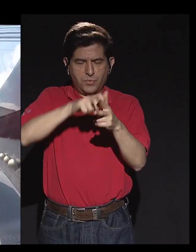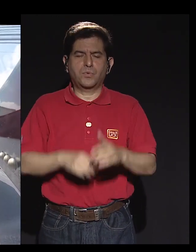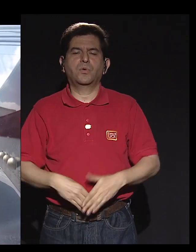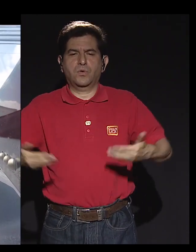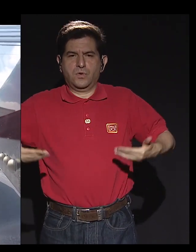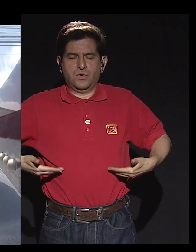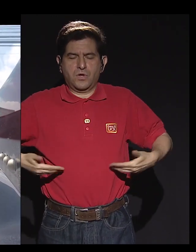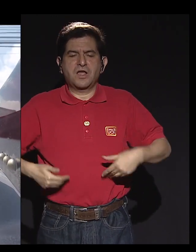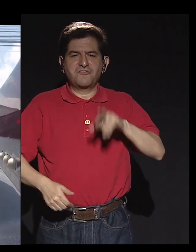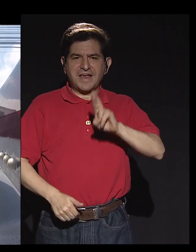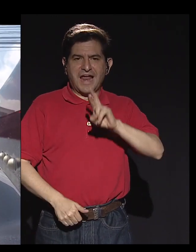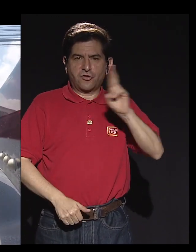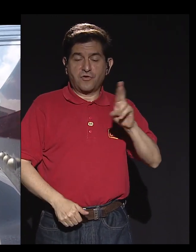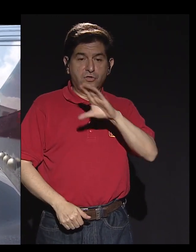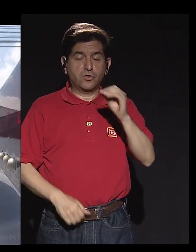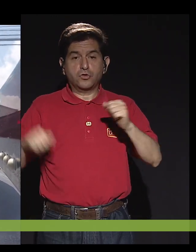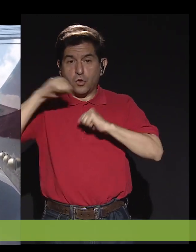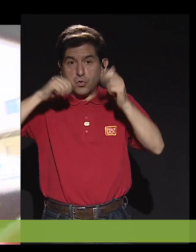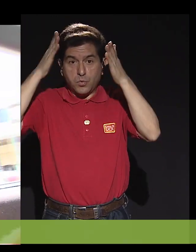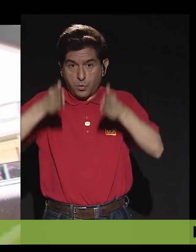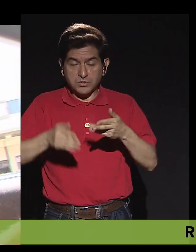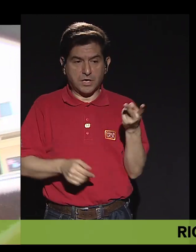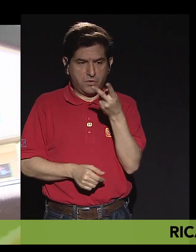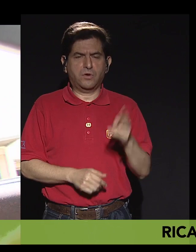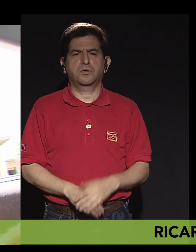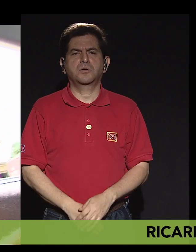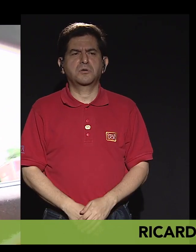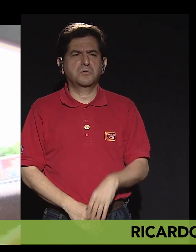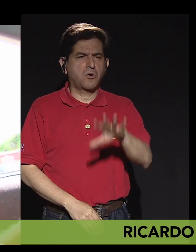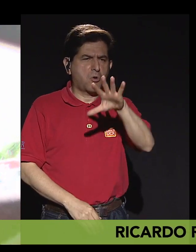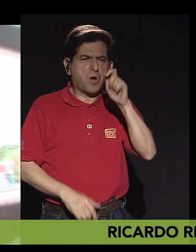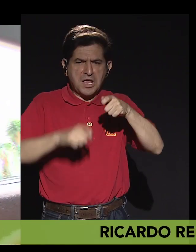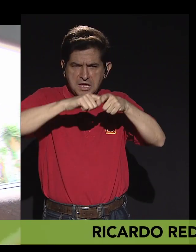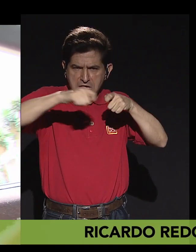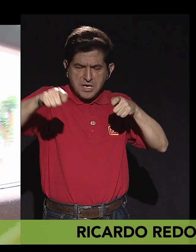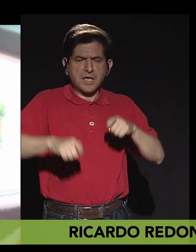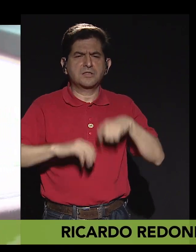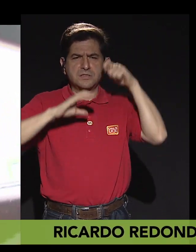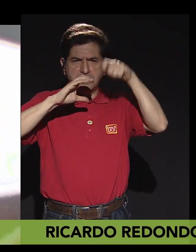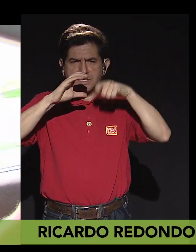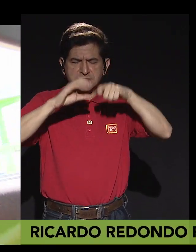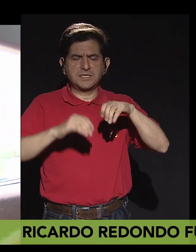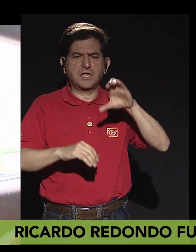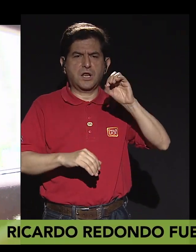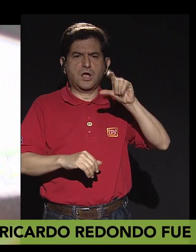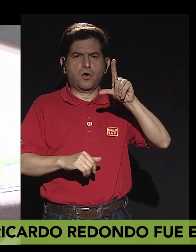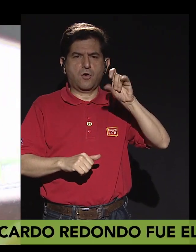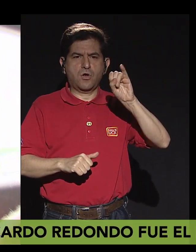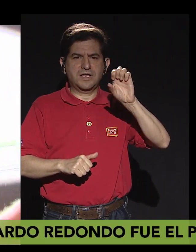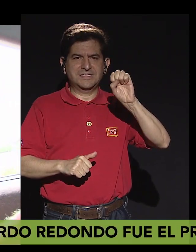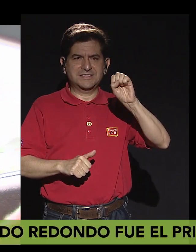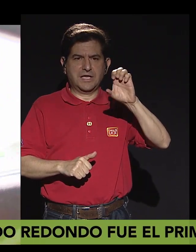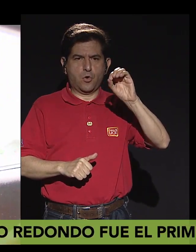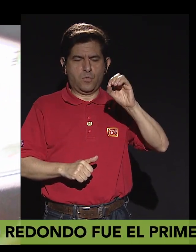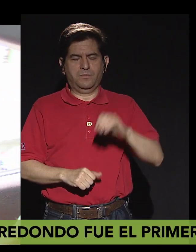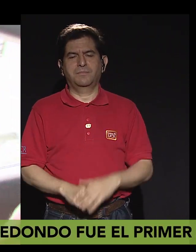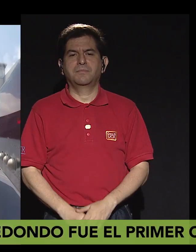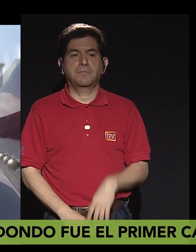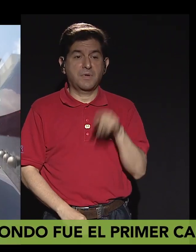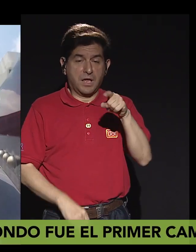entrenador de Ricardo Arredondo y él. De ahí como a los 500 metros hay un cine que se llama el Cine